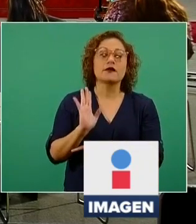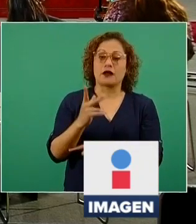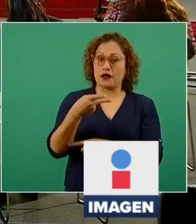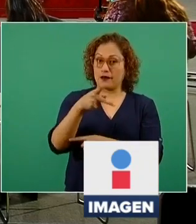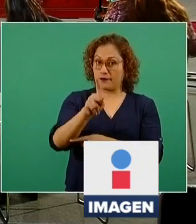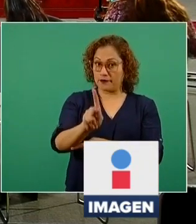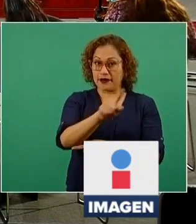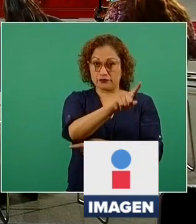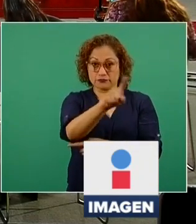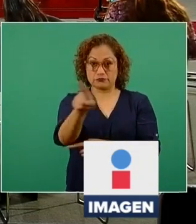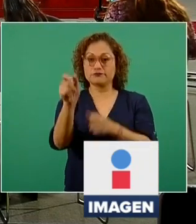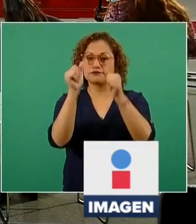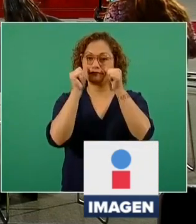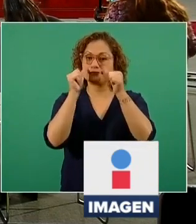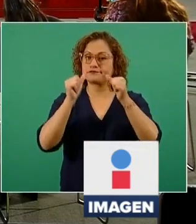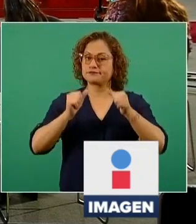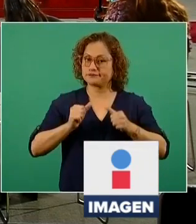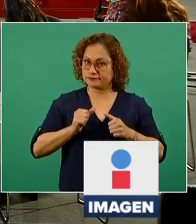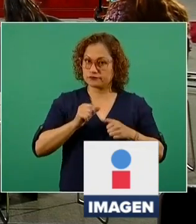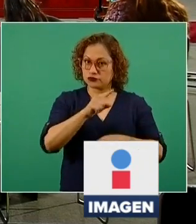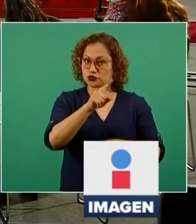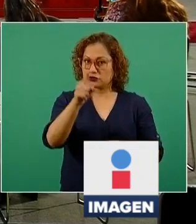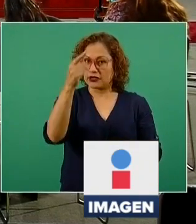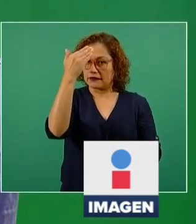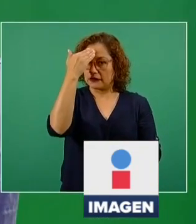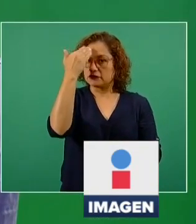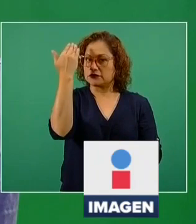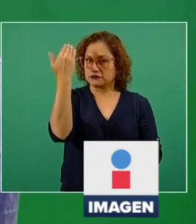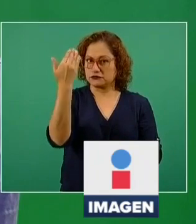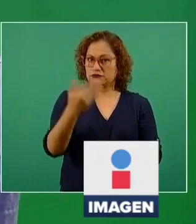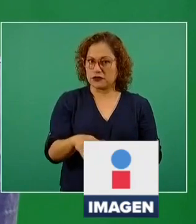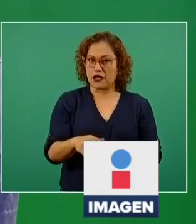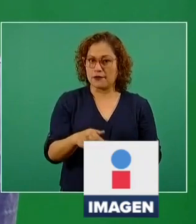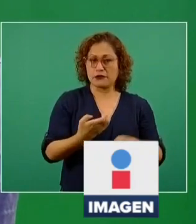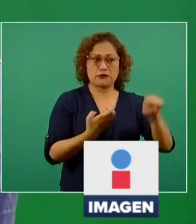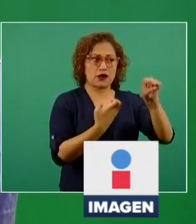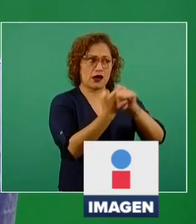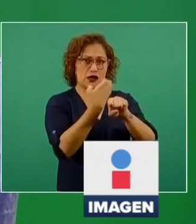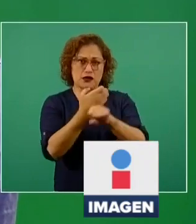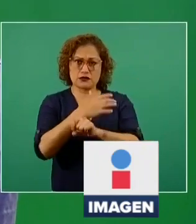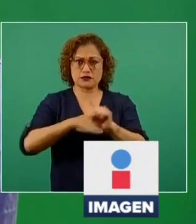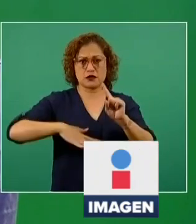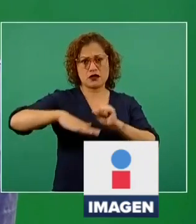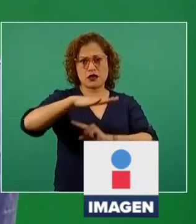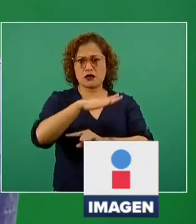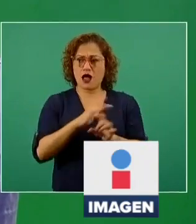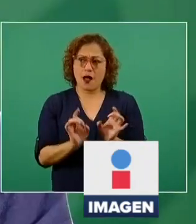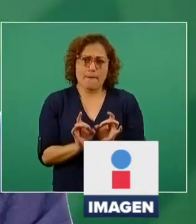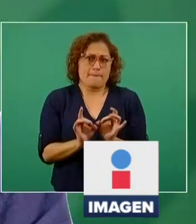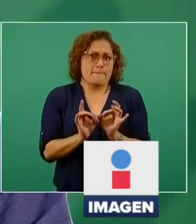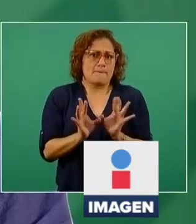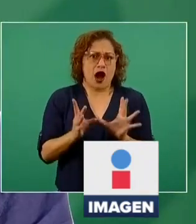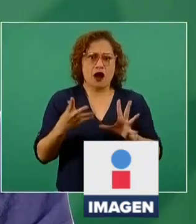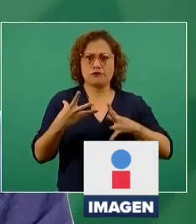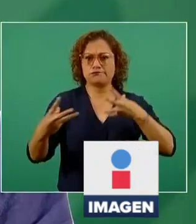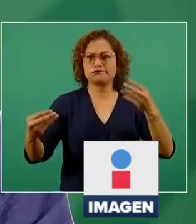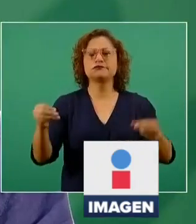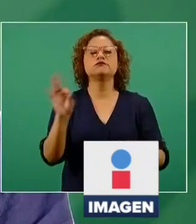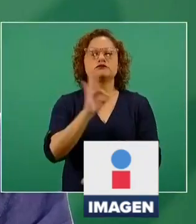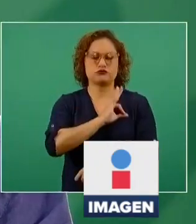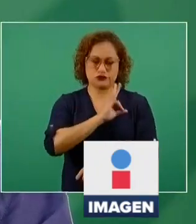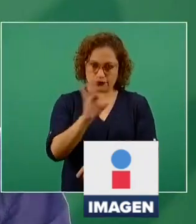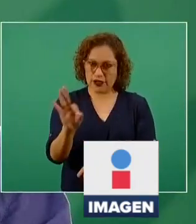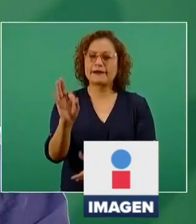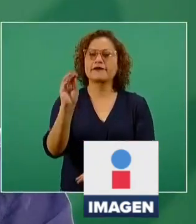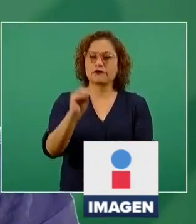debemos saber que en cualquier momento se puede presentar en cualquier entidad federativa y que la manera de reducir el riesgo